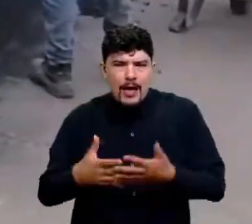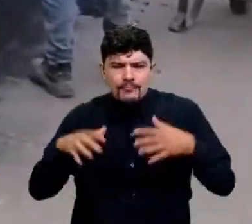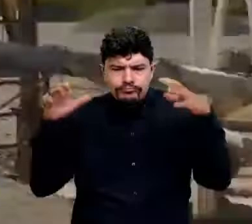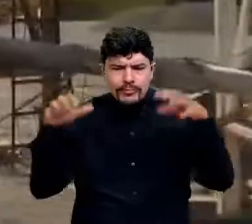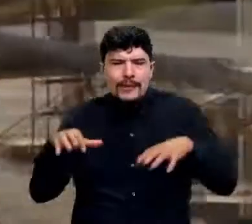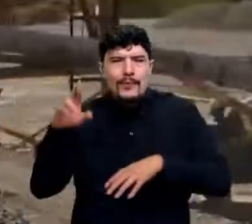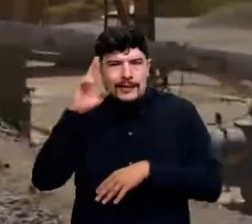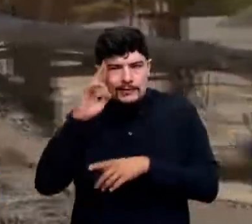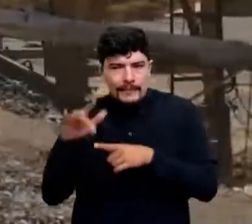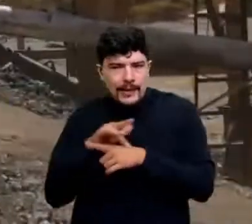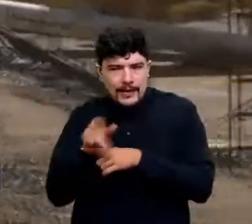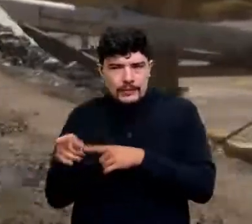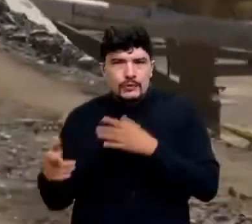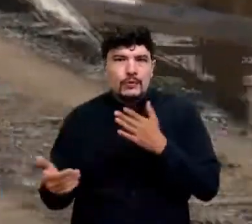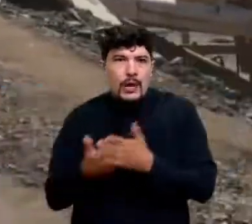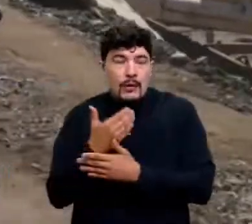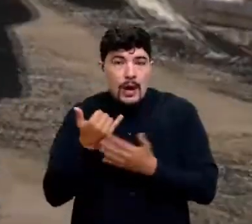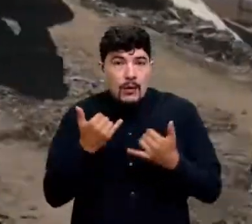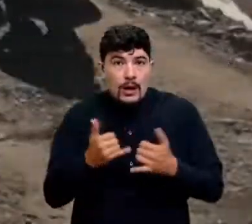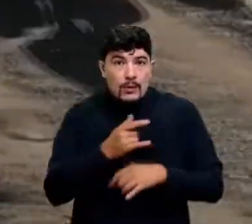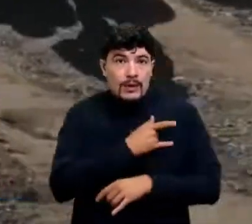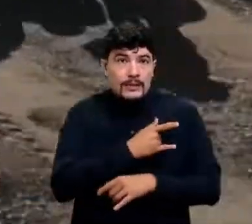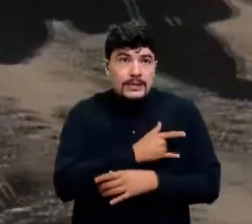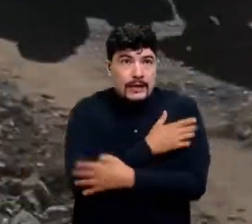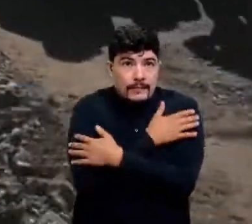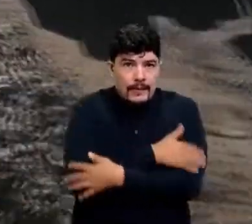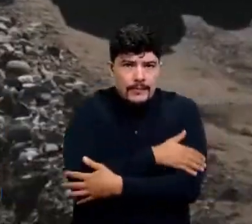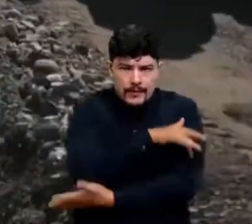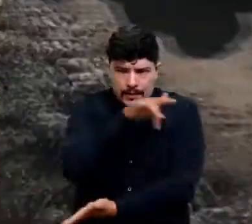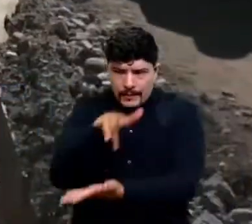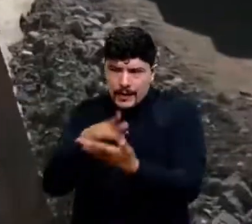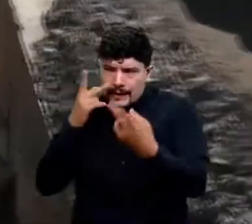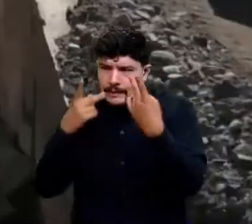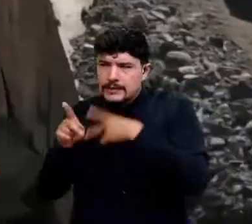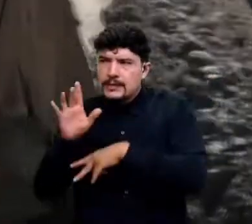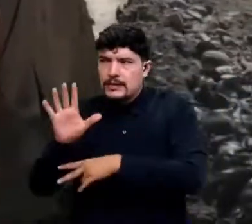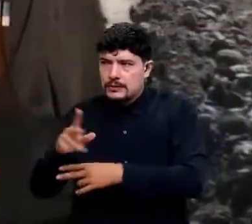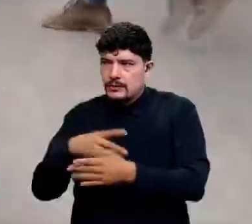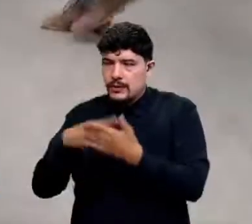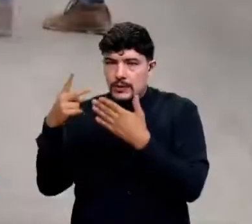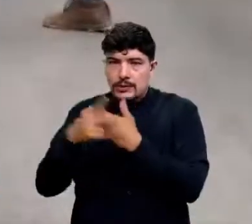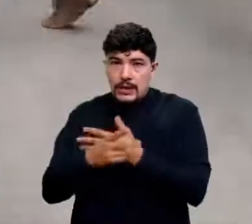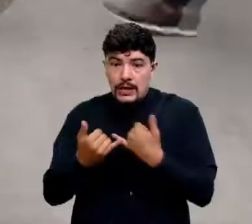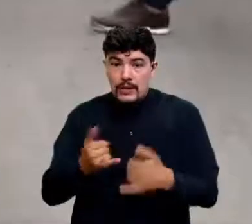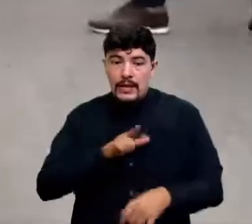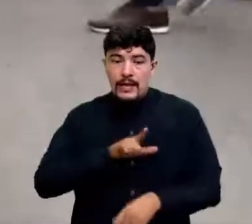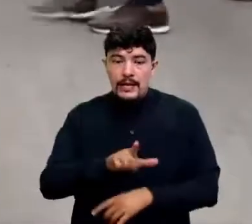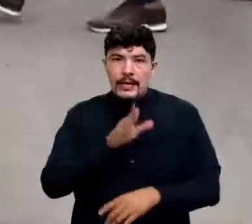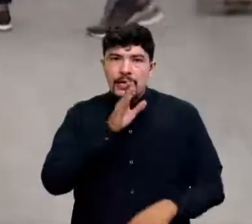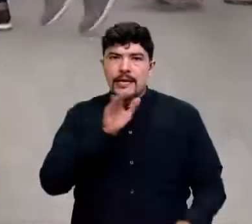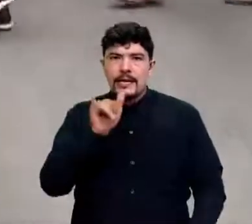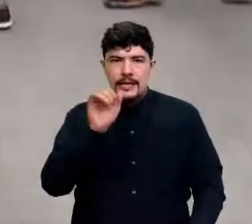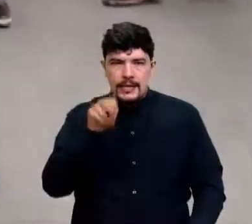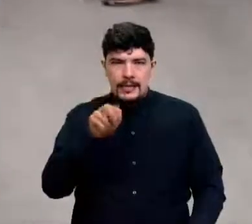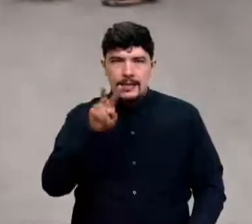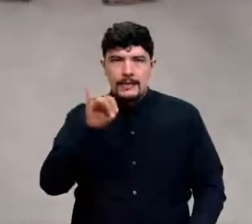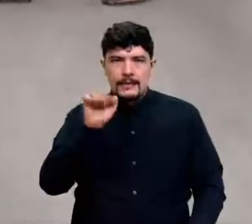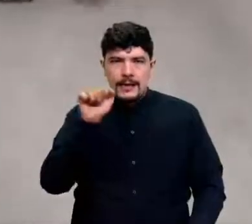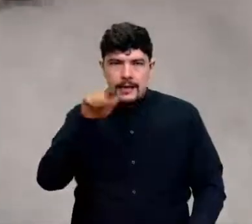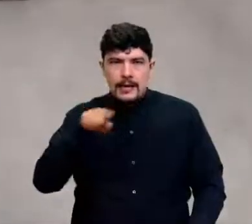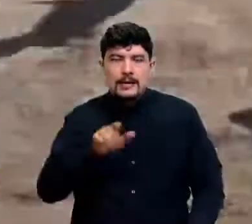Desde la Universidad de Pamplona se visitan estas obras en el proyecto Aula la Obra, liderado por INVÍAS. Para que conozcan de los